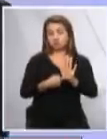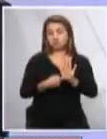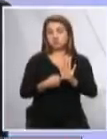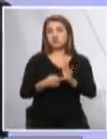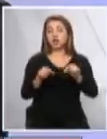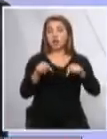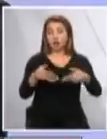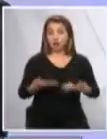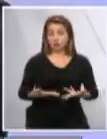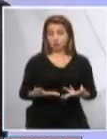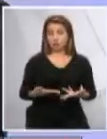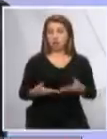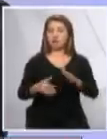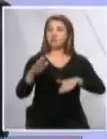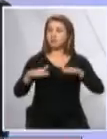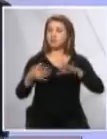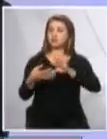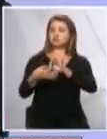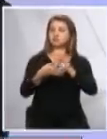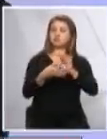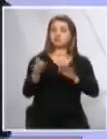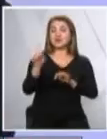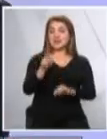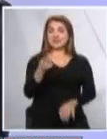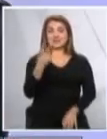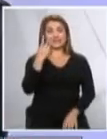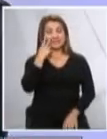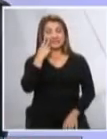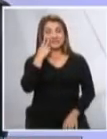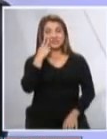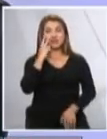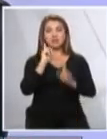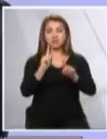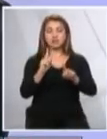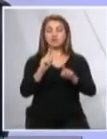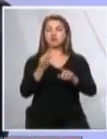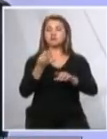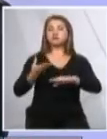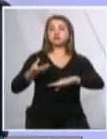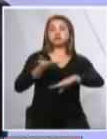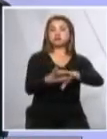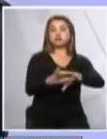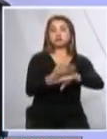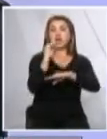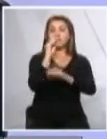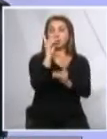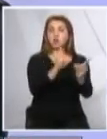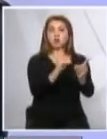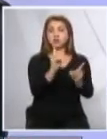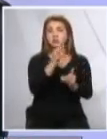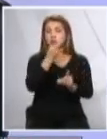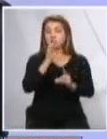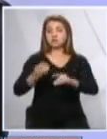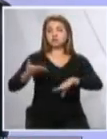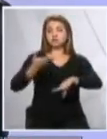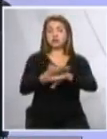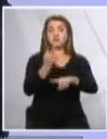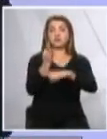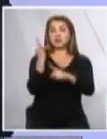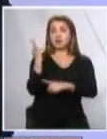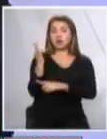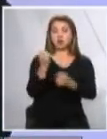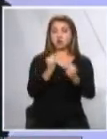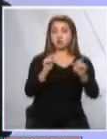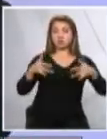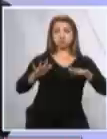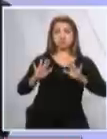que ahora depende mucho de que Impuestos Internos ponga sobre la mesa ciertos casos o no los ponga. Si no los pone encima de la mesa, la Fiscalía no tiene nada que